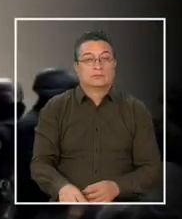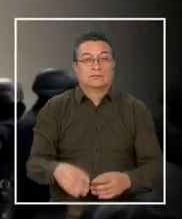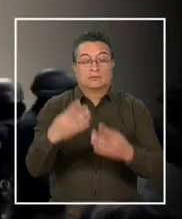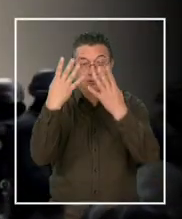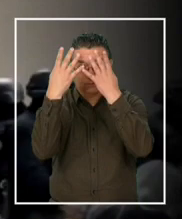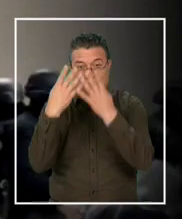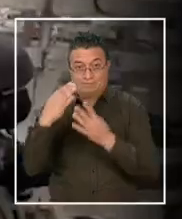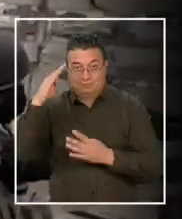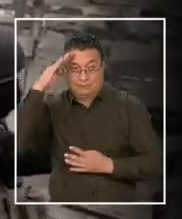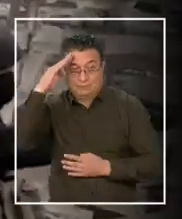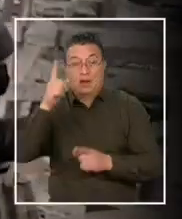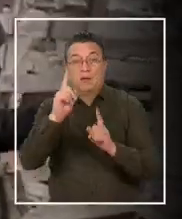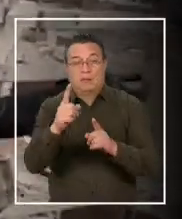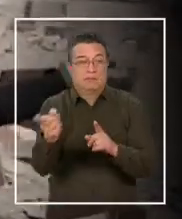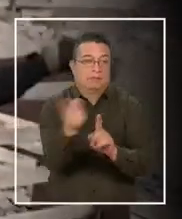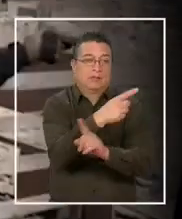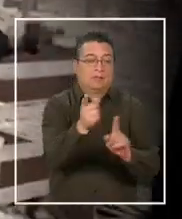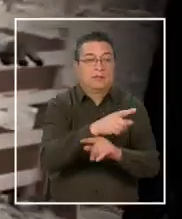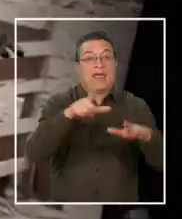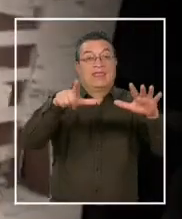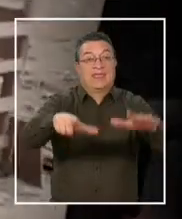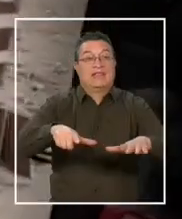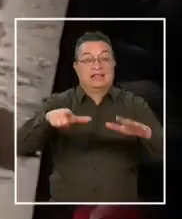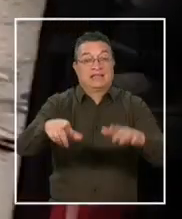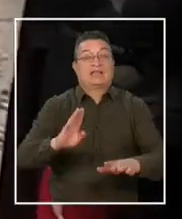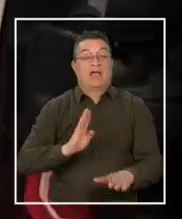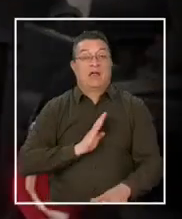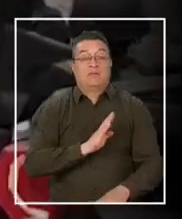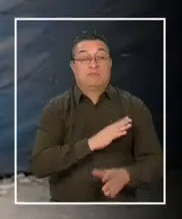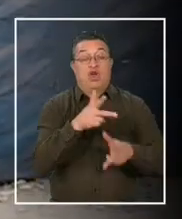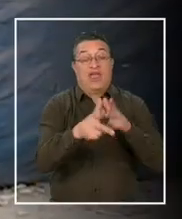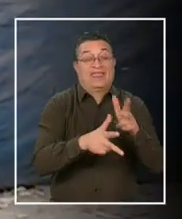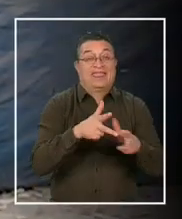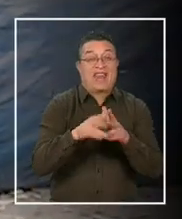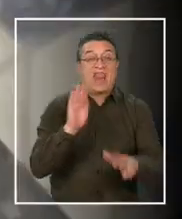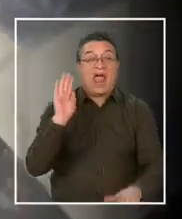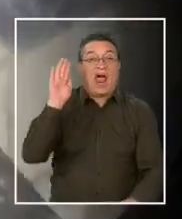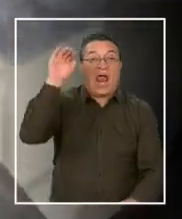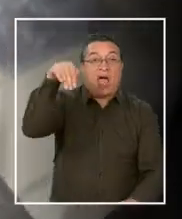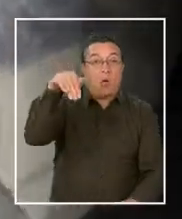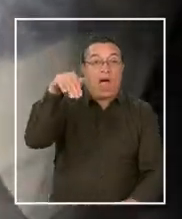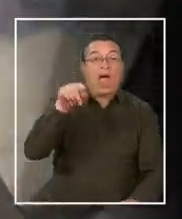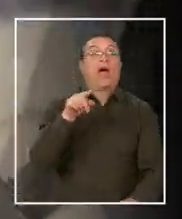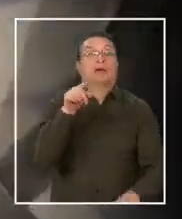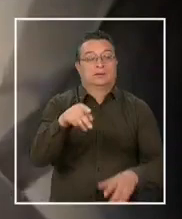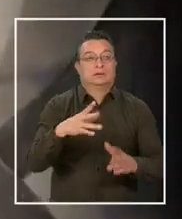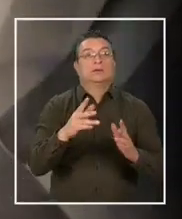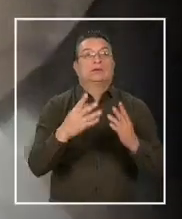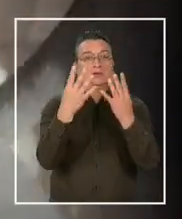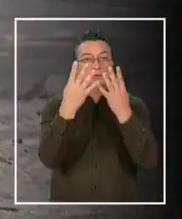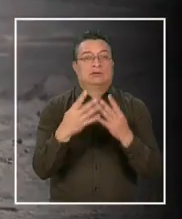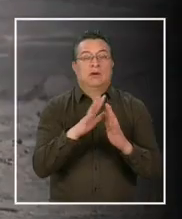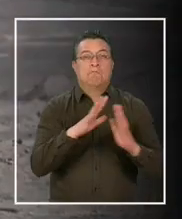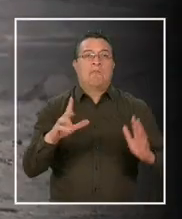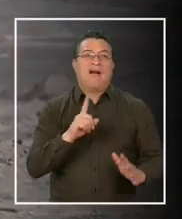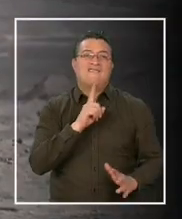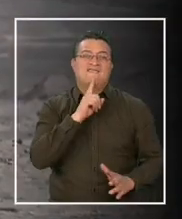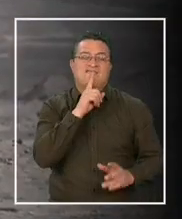Gendarmería solicitó el traslado de 17 supuestos integrantes del Tren de Aragua a cárceles con mayor estándar de seguridad.